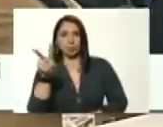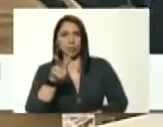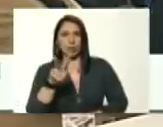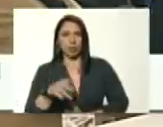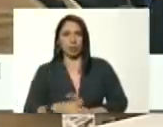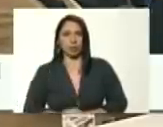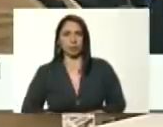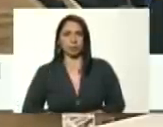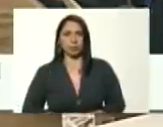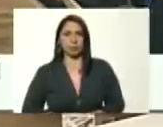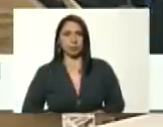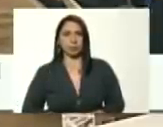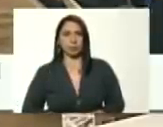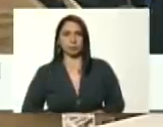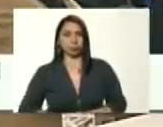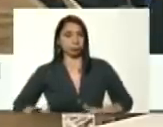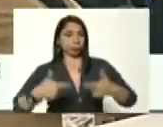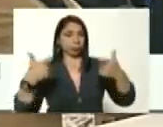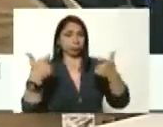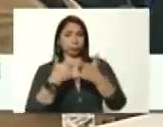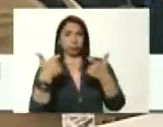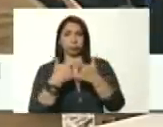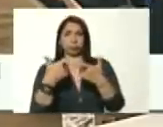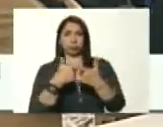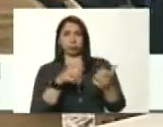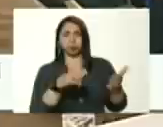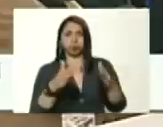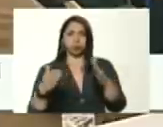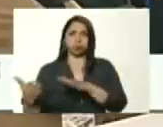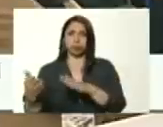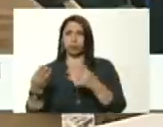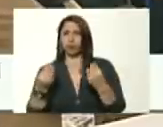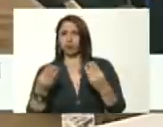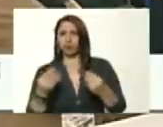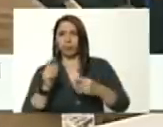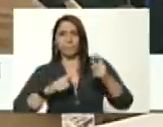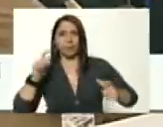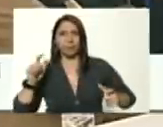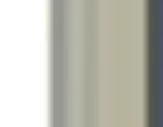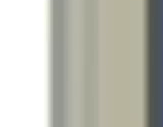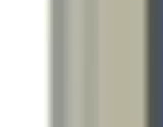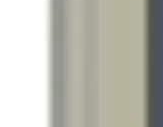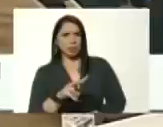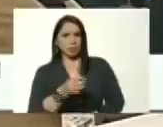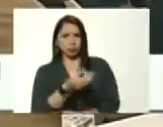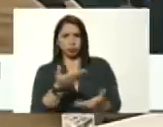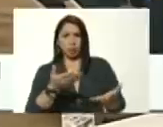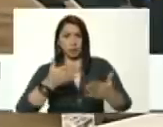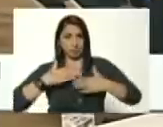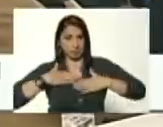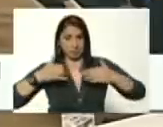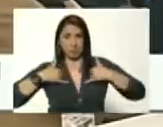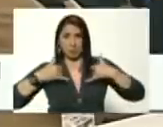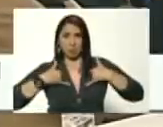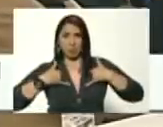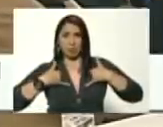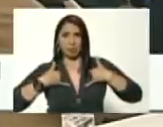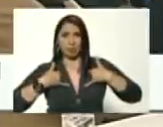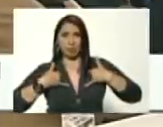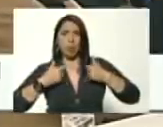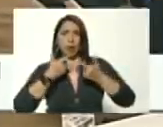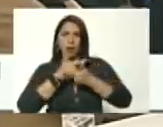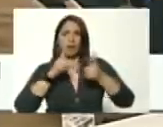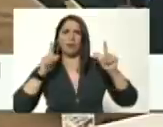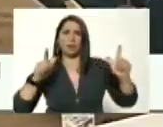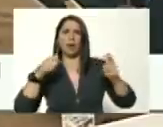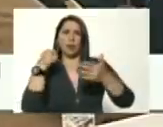cruenta batalla donde murieron muchos patriotas cuando cantábamos el mismo que éramos los libertadores de